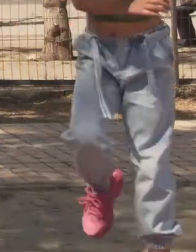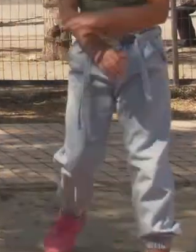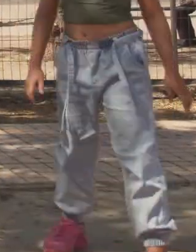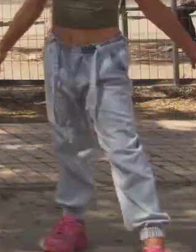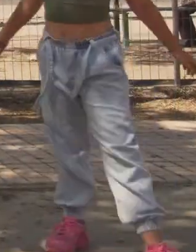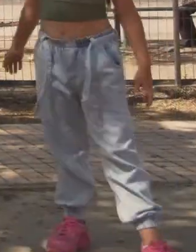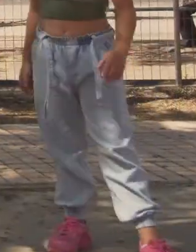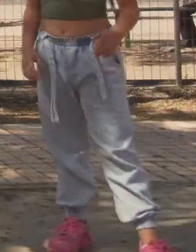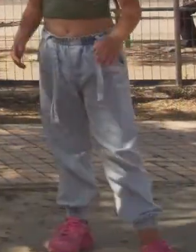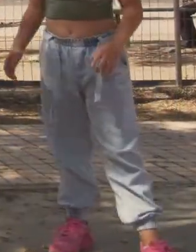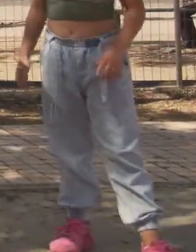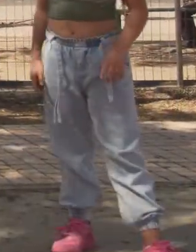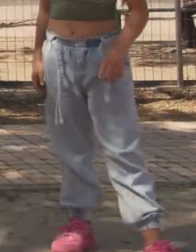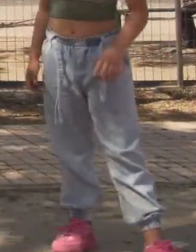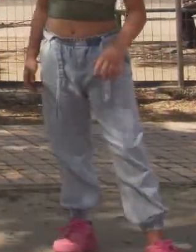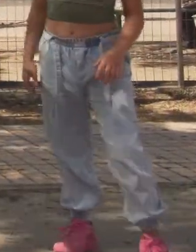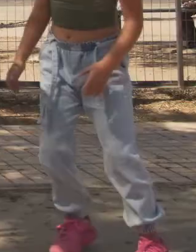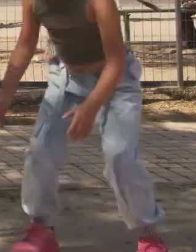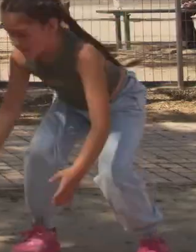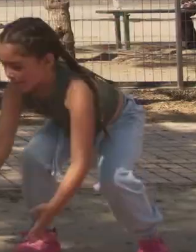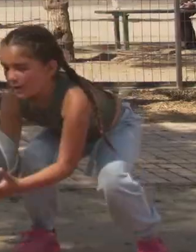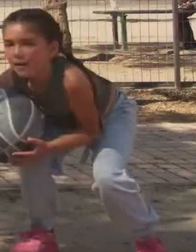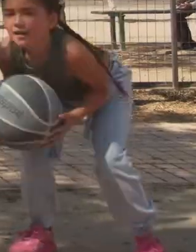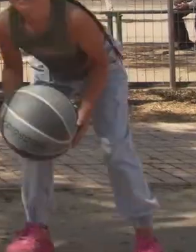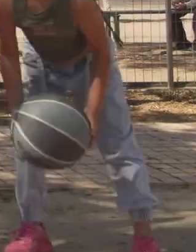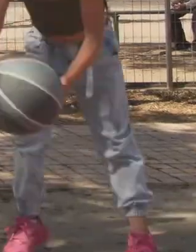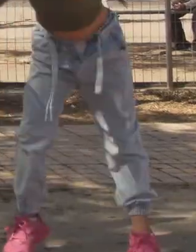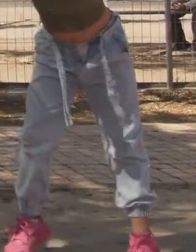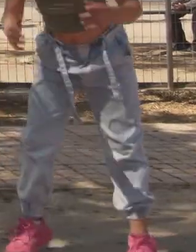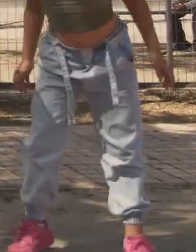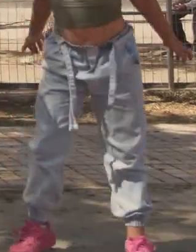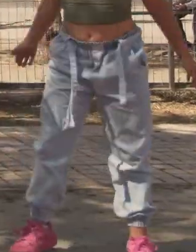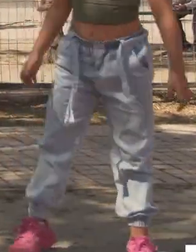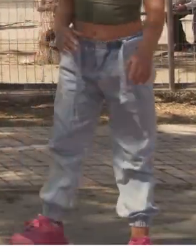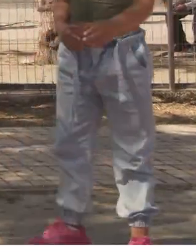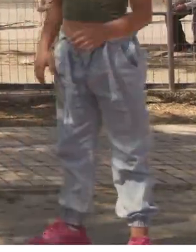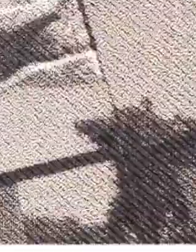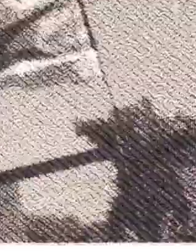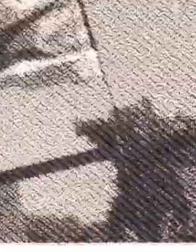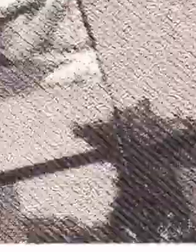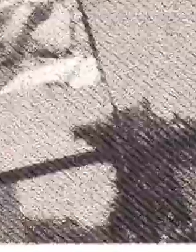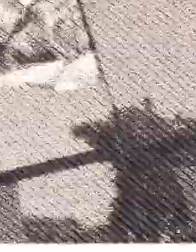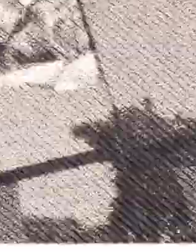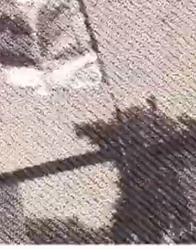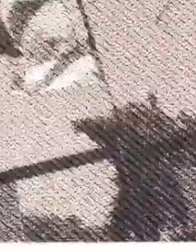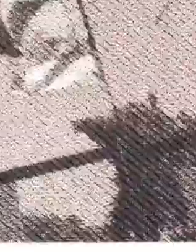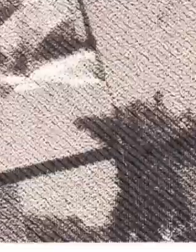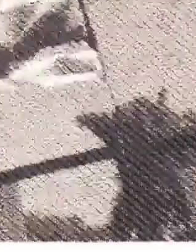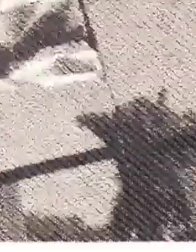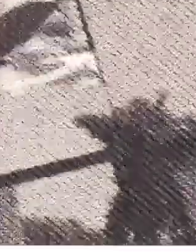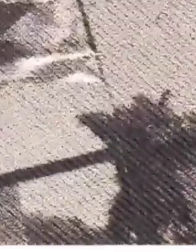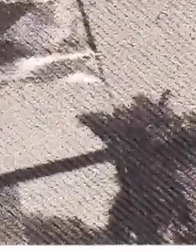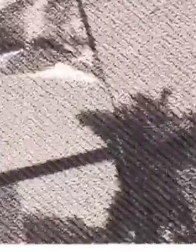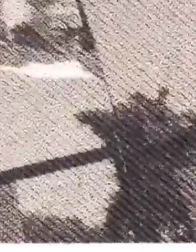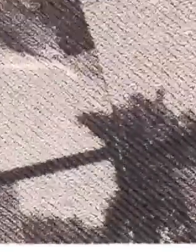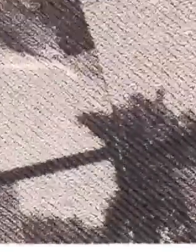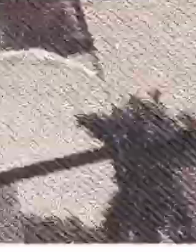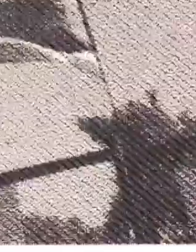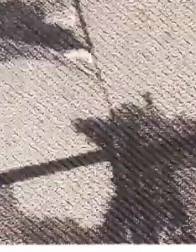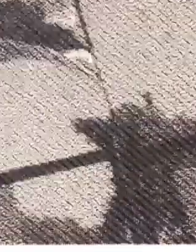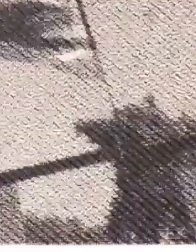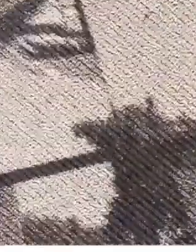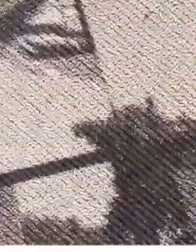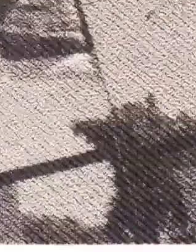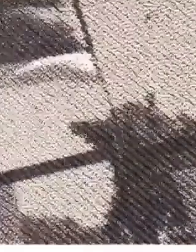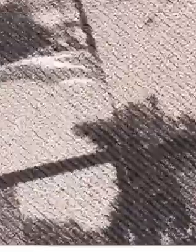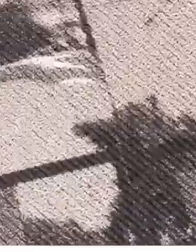Aparece el aro de básquetbol mientras se despliega el texto. Desde los 6 años practica básquetbol adaptado en el Club Los Leones.